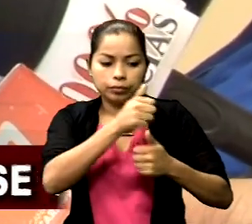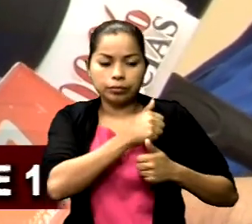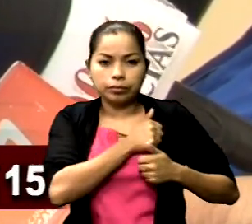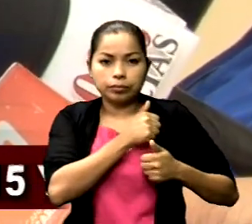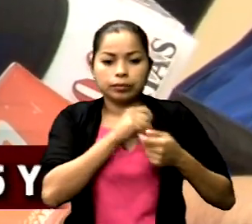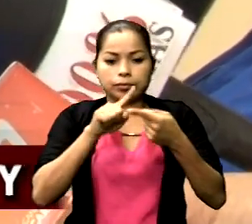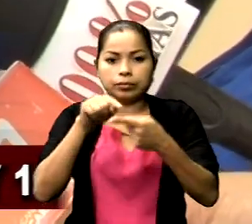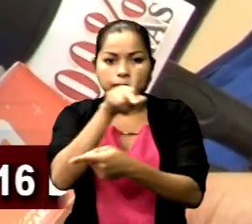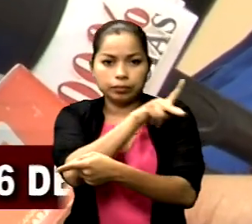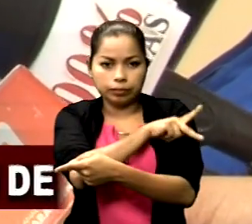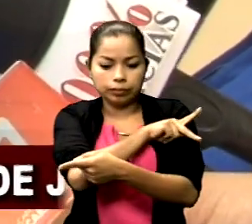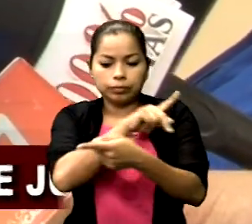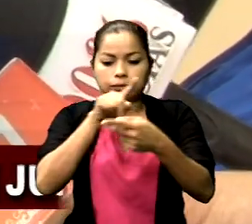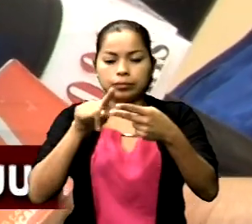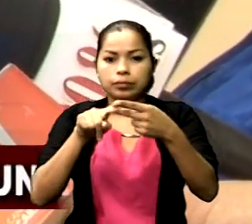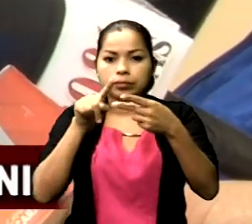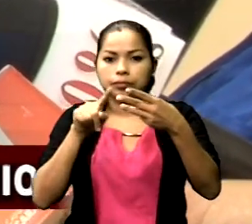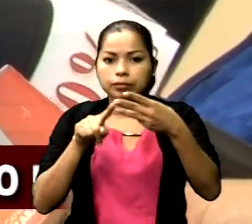la policía misma,